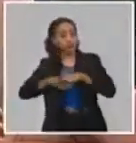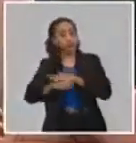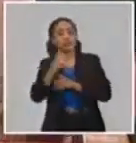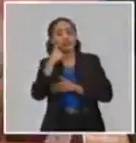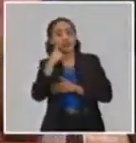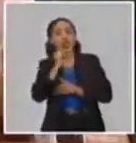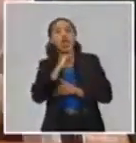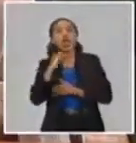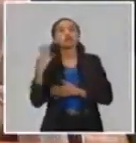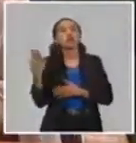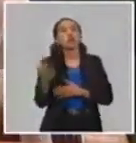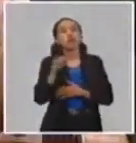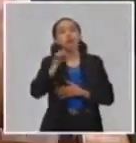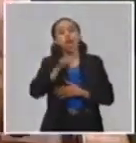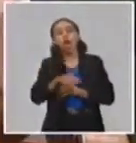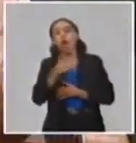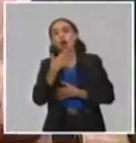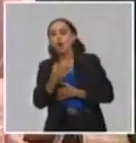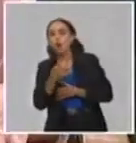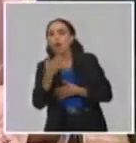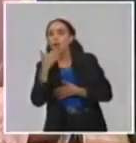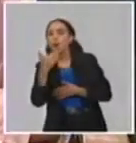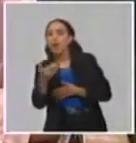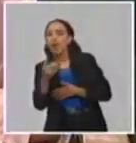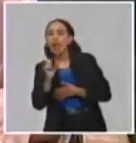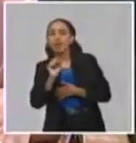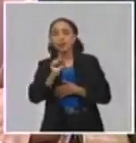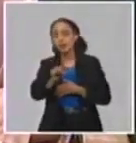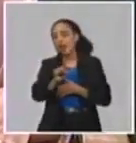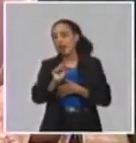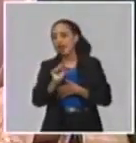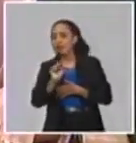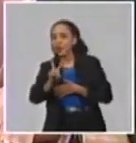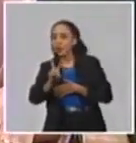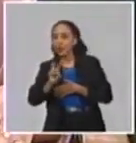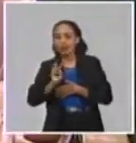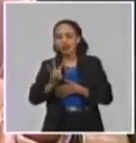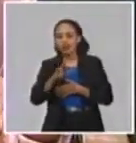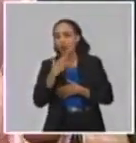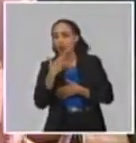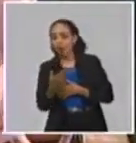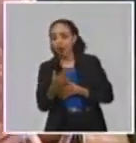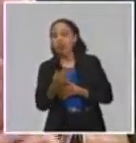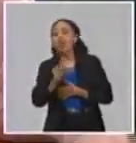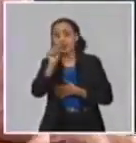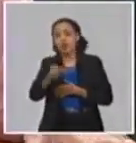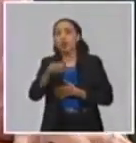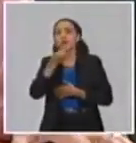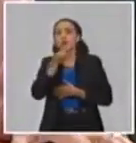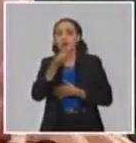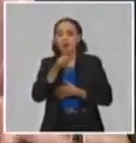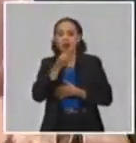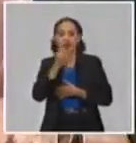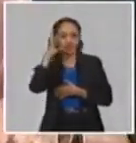es de tercera, que la gastronomía es de segunda o es de primera. Estamos avanzando también en la